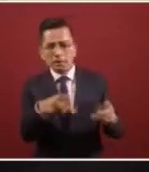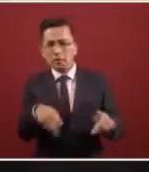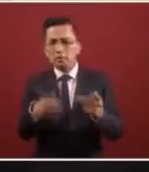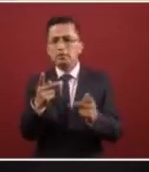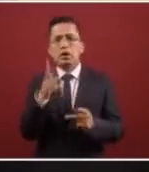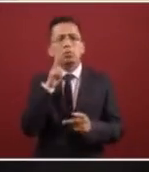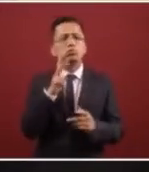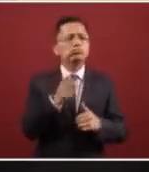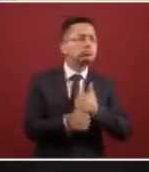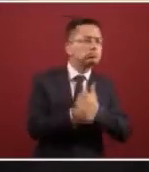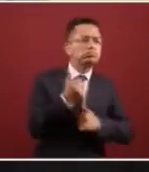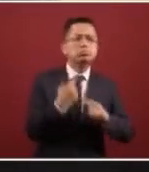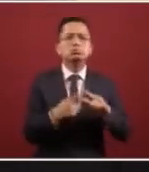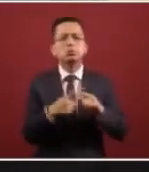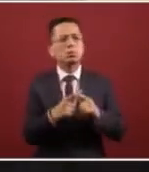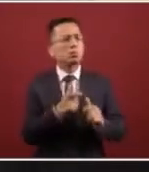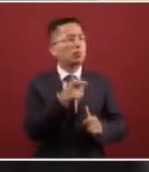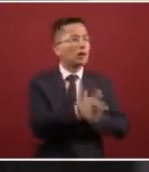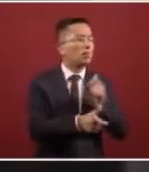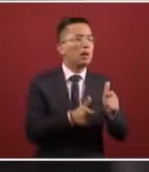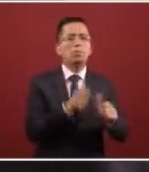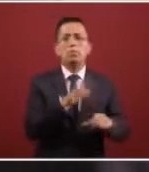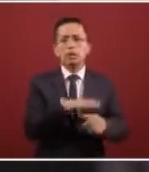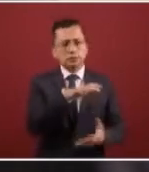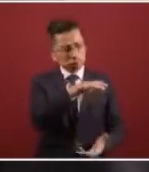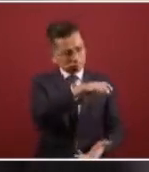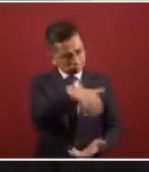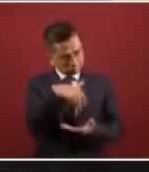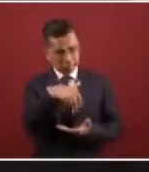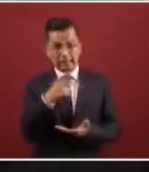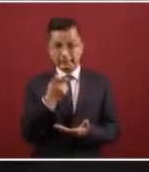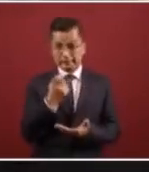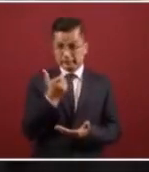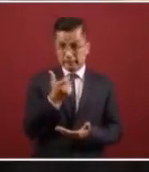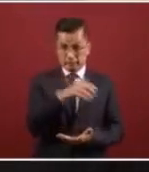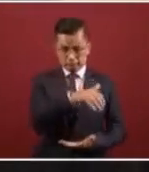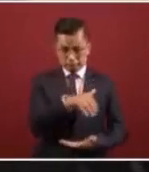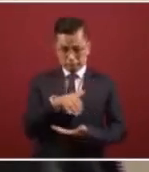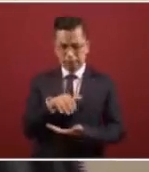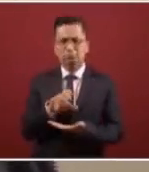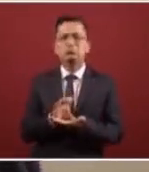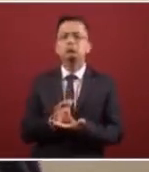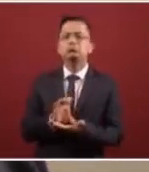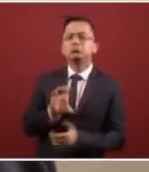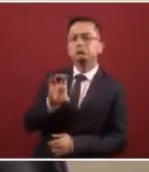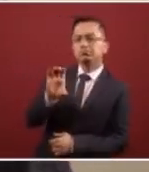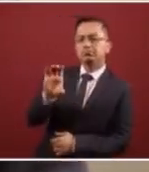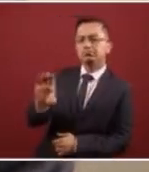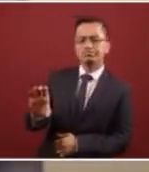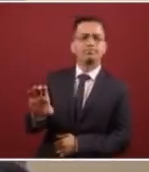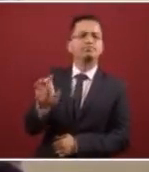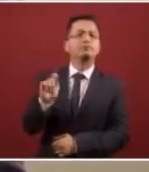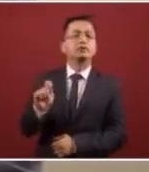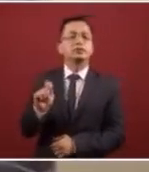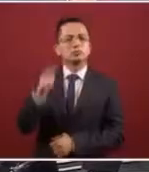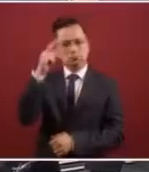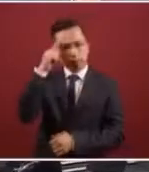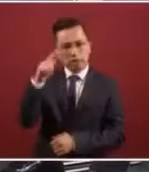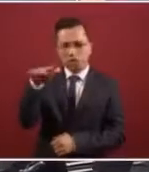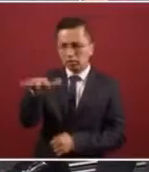rematan y el dinero, lo obtenido, se entrega a comunidades